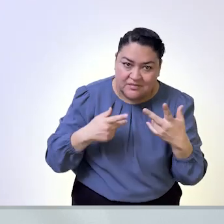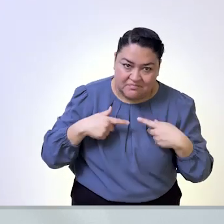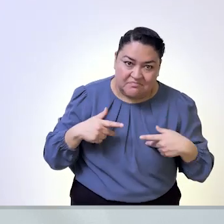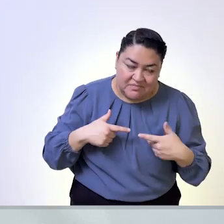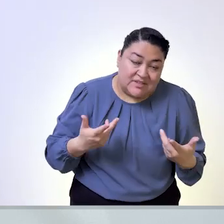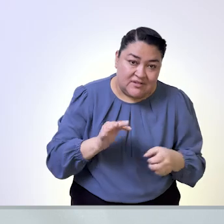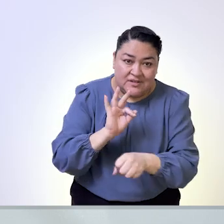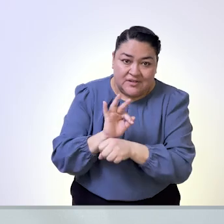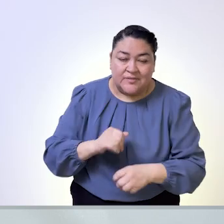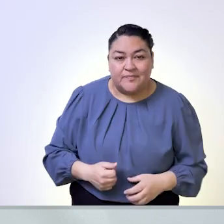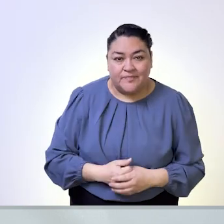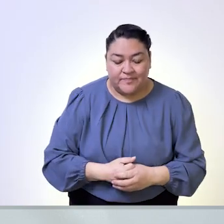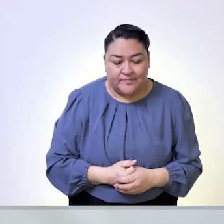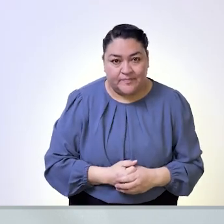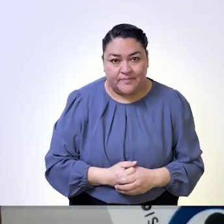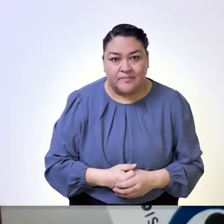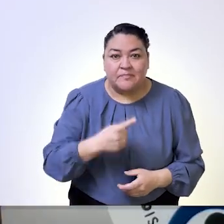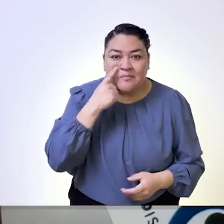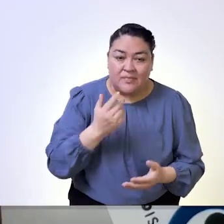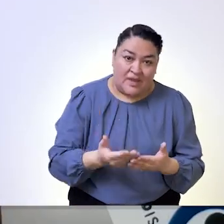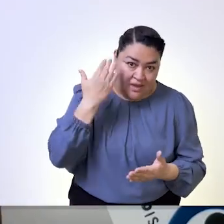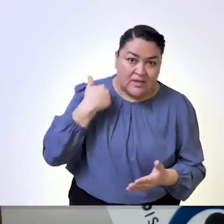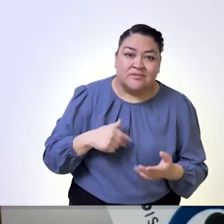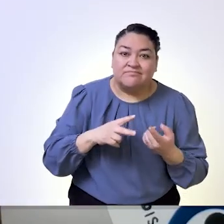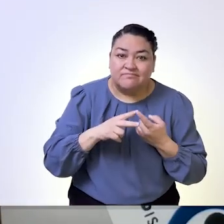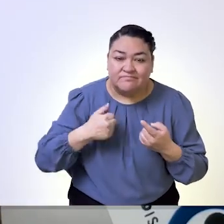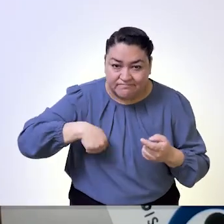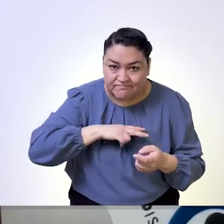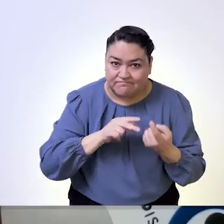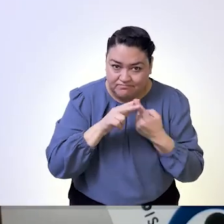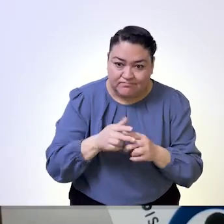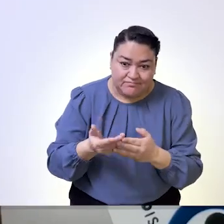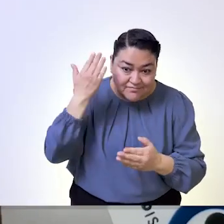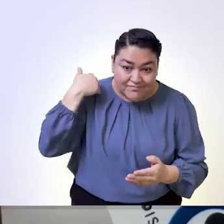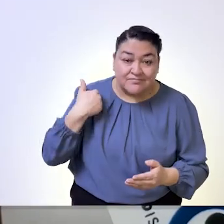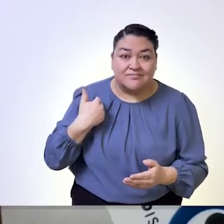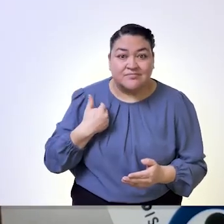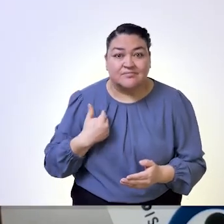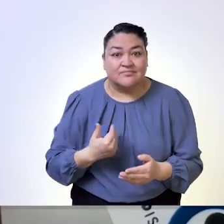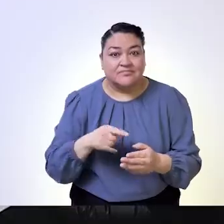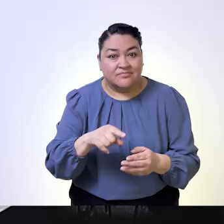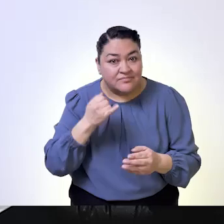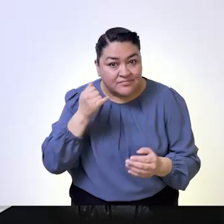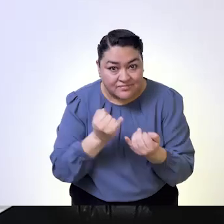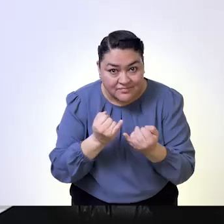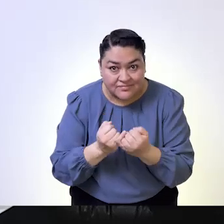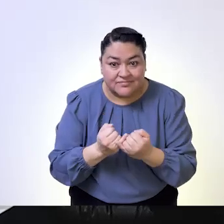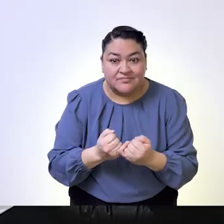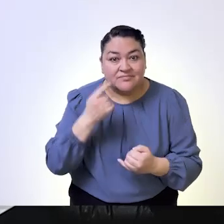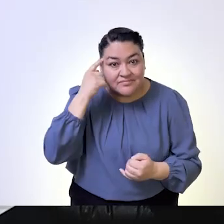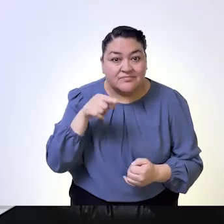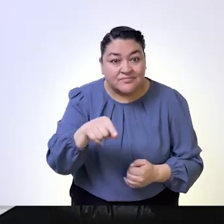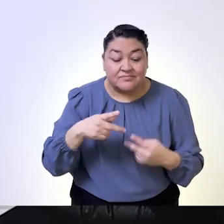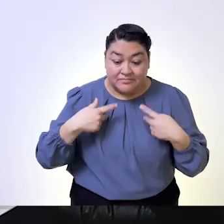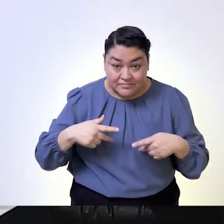derechos de las personas. Inicialmente pensamos que, bueno, pues fue un buen arranque, pero del lado